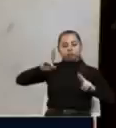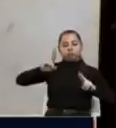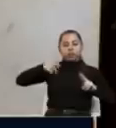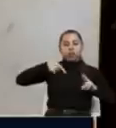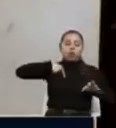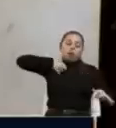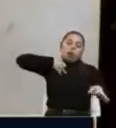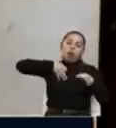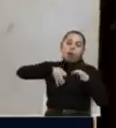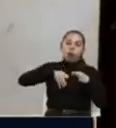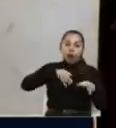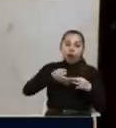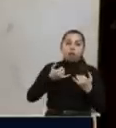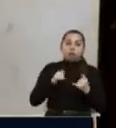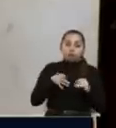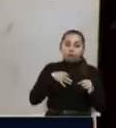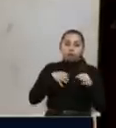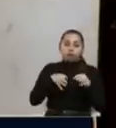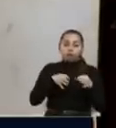expliqué,